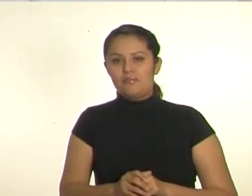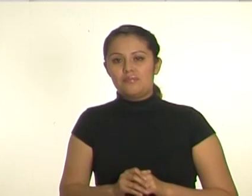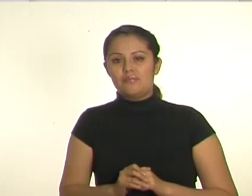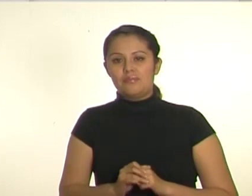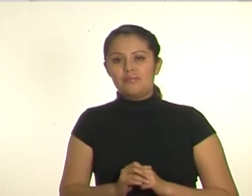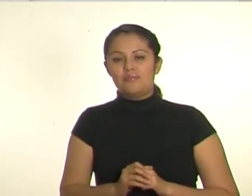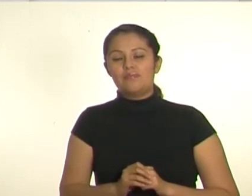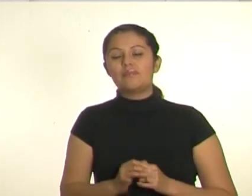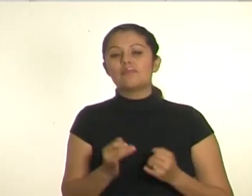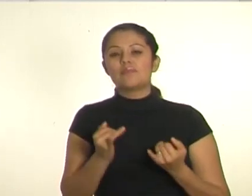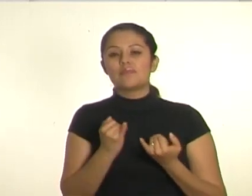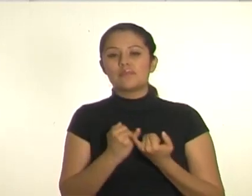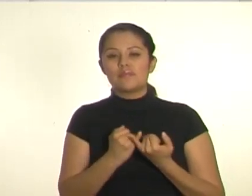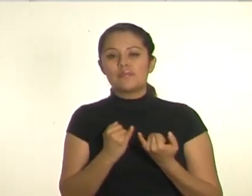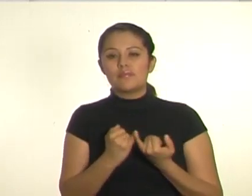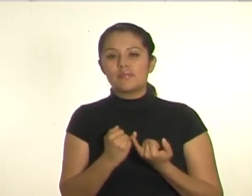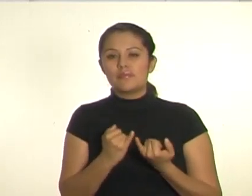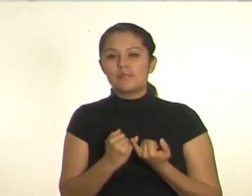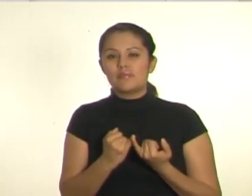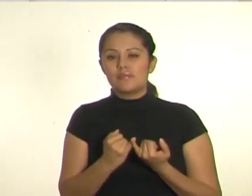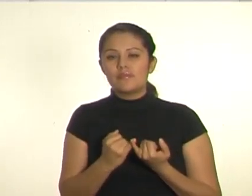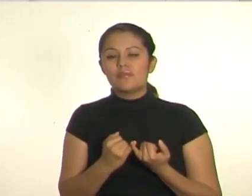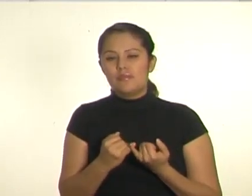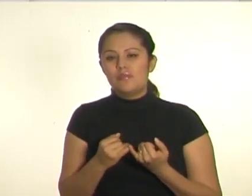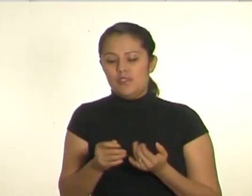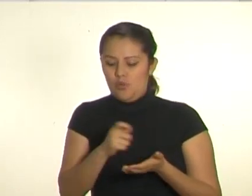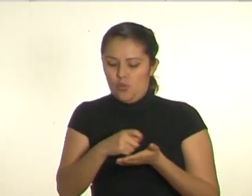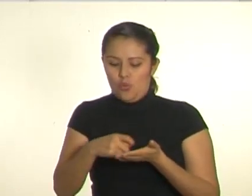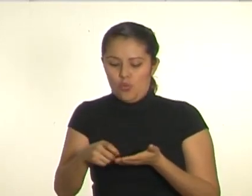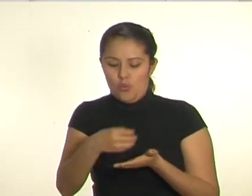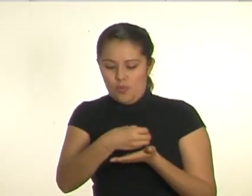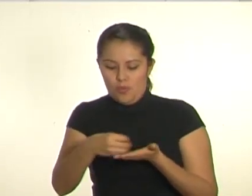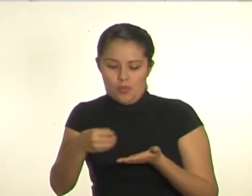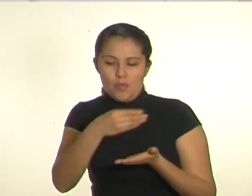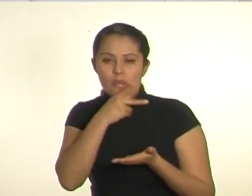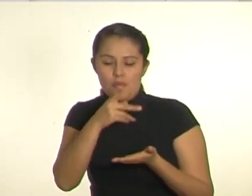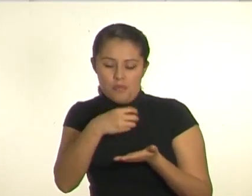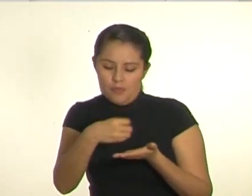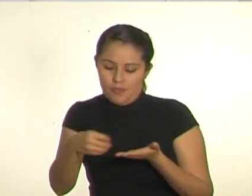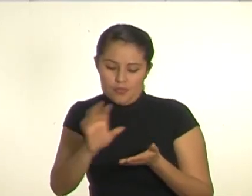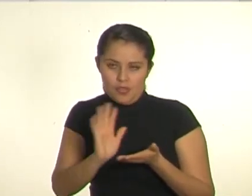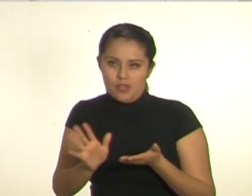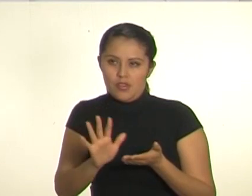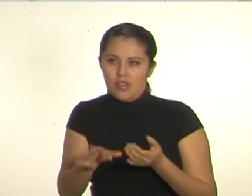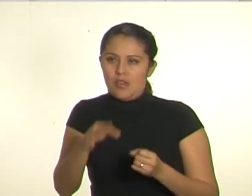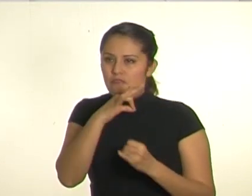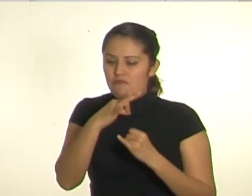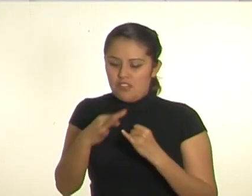igual forma, en el cierre vamos a tener